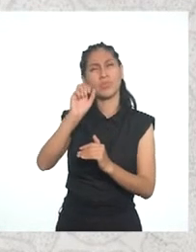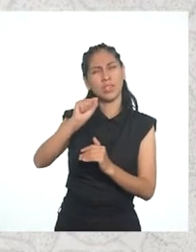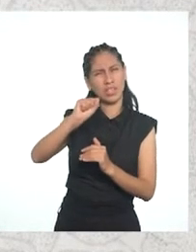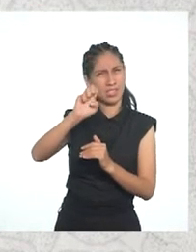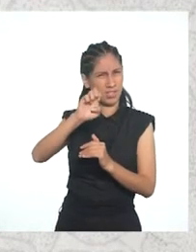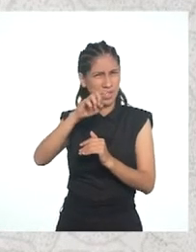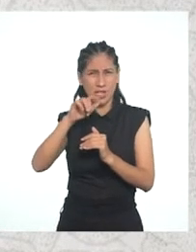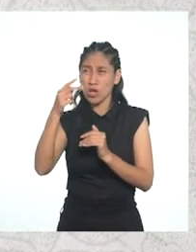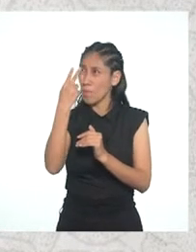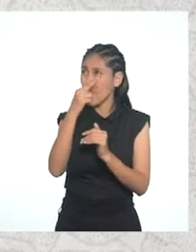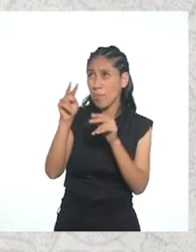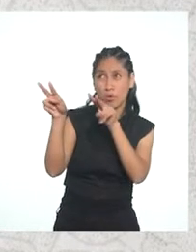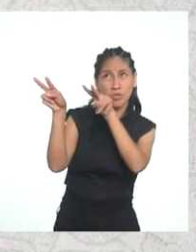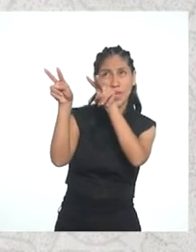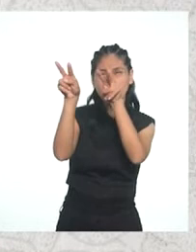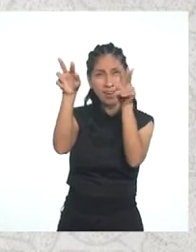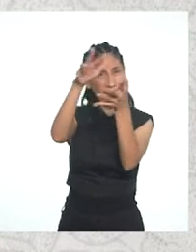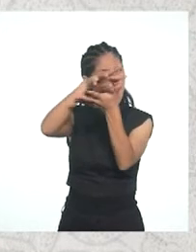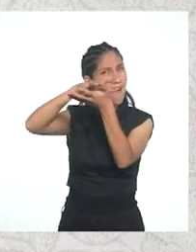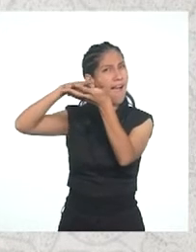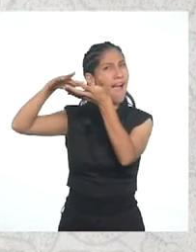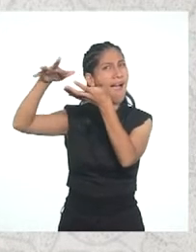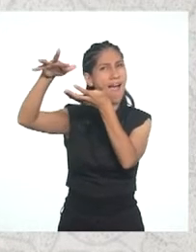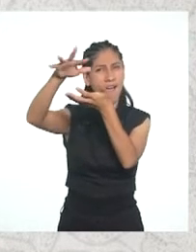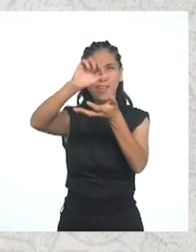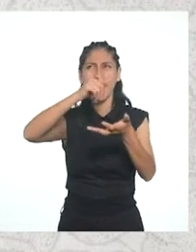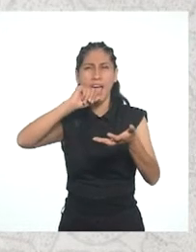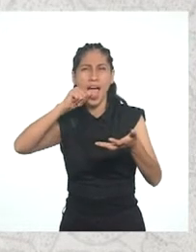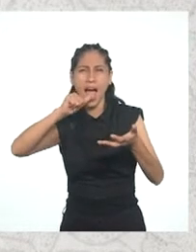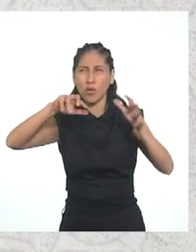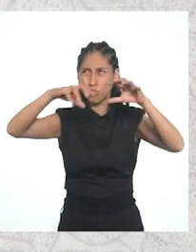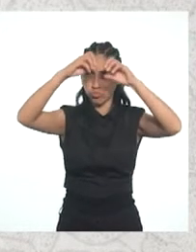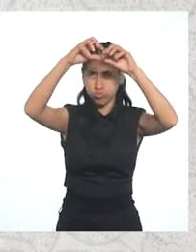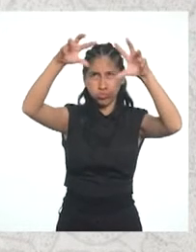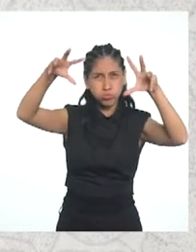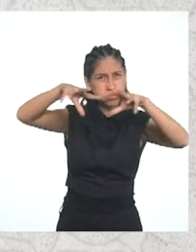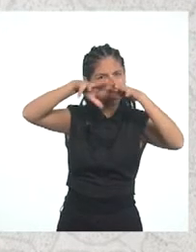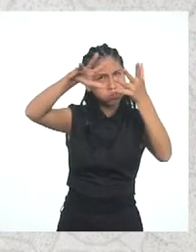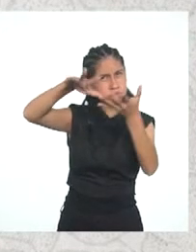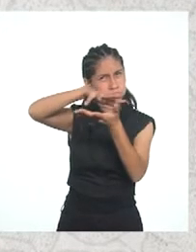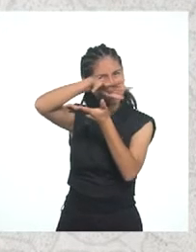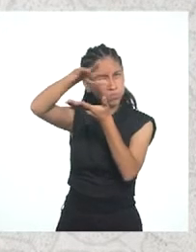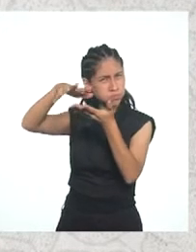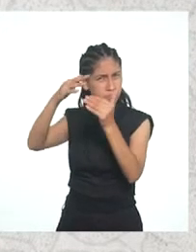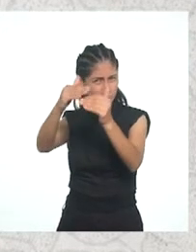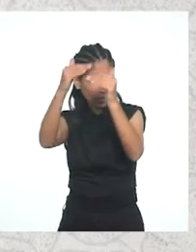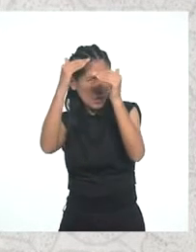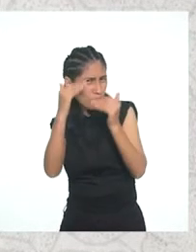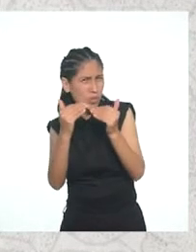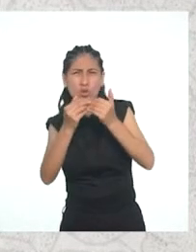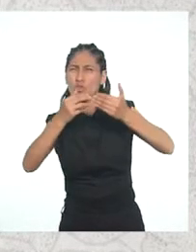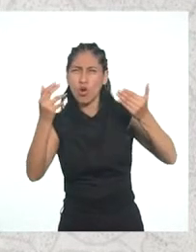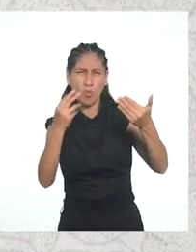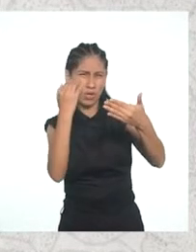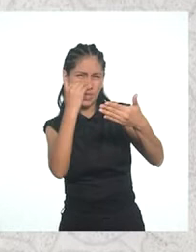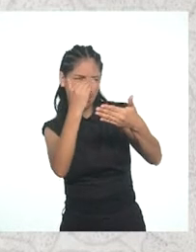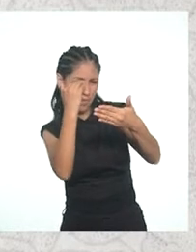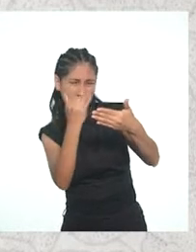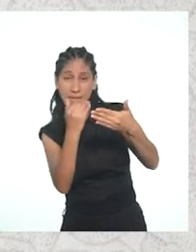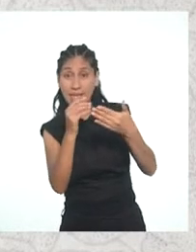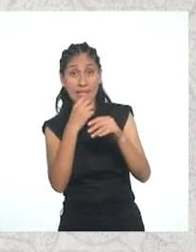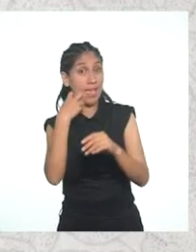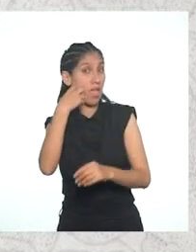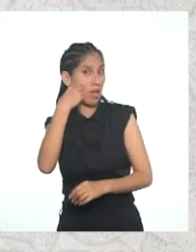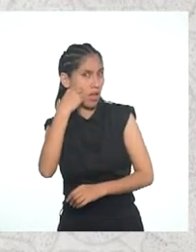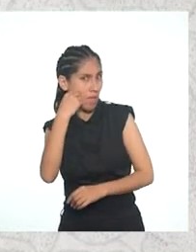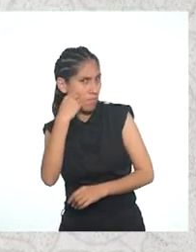agua, en los restos de las superficies de las maquinarias de la industria alimentaria. Generalmente se encuentran